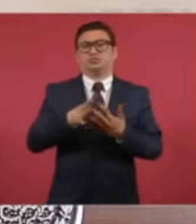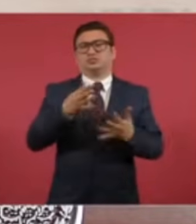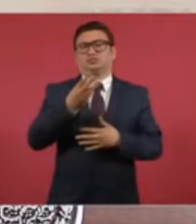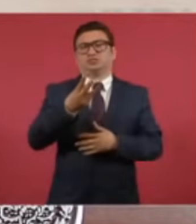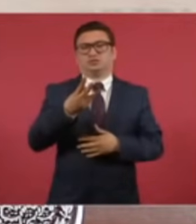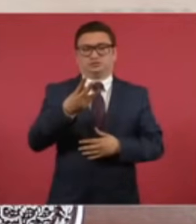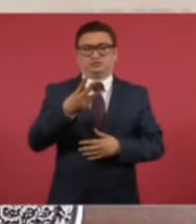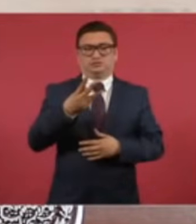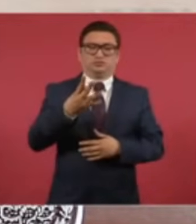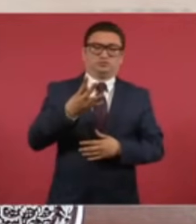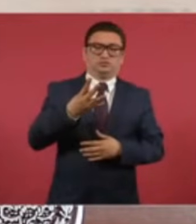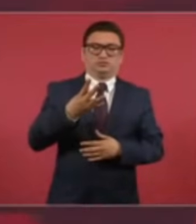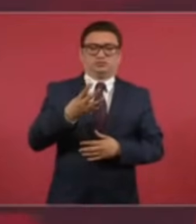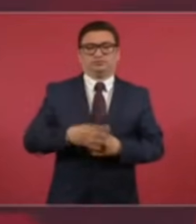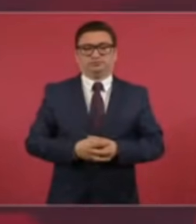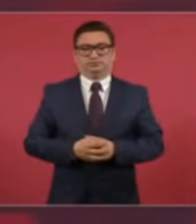3, 4.